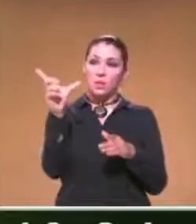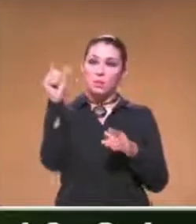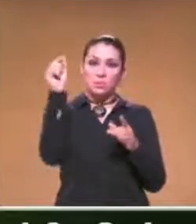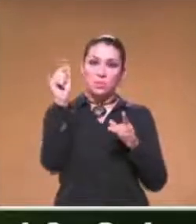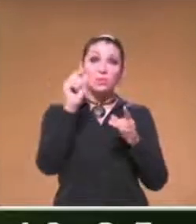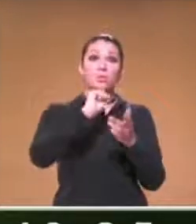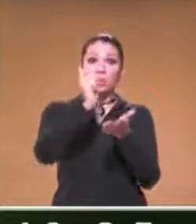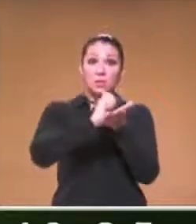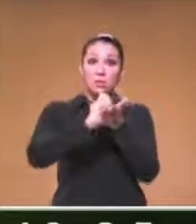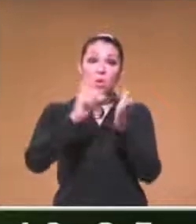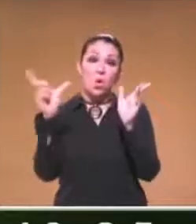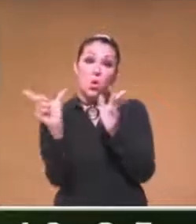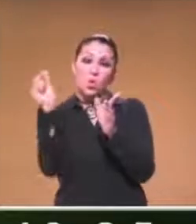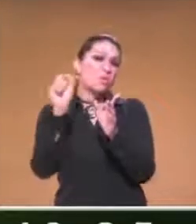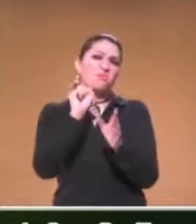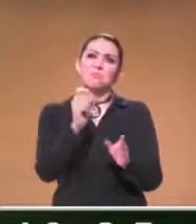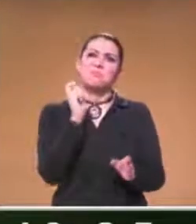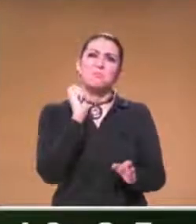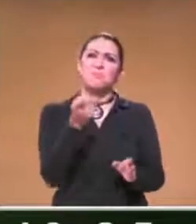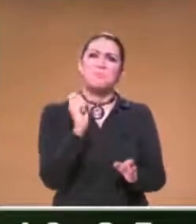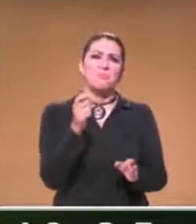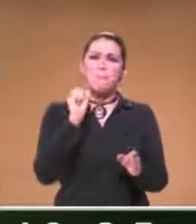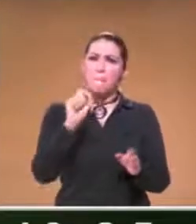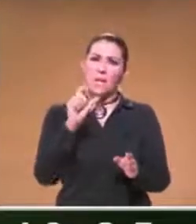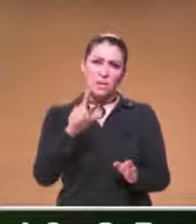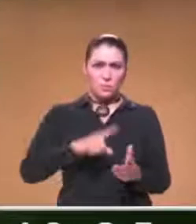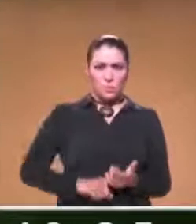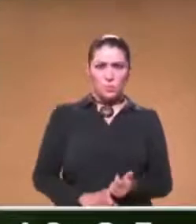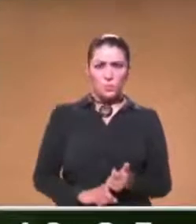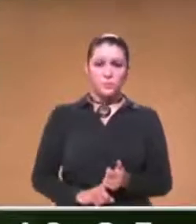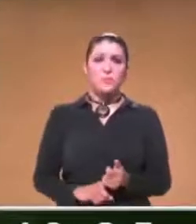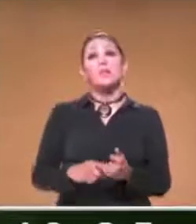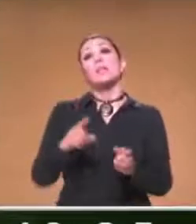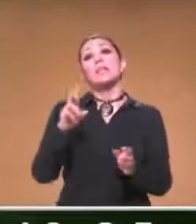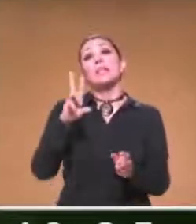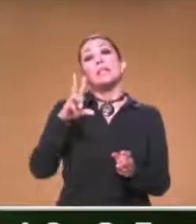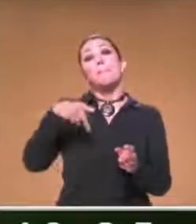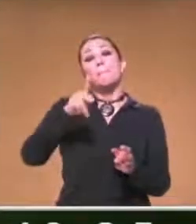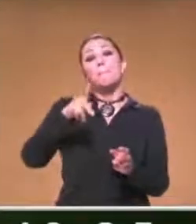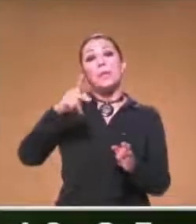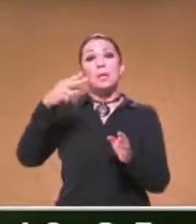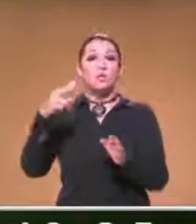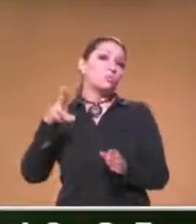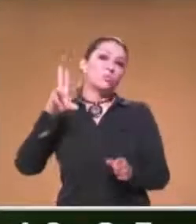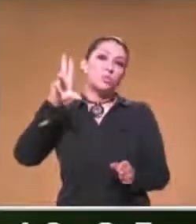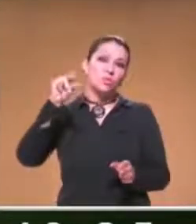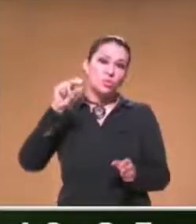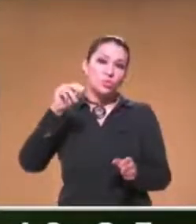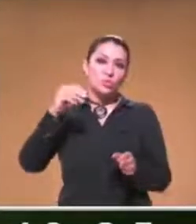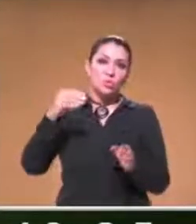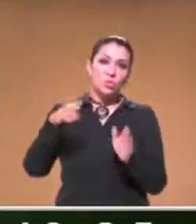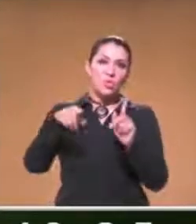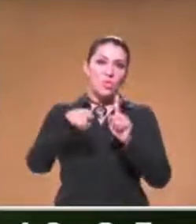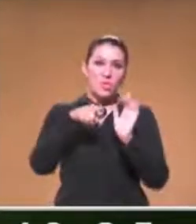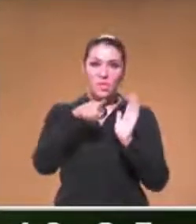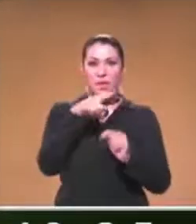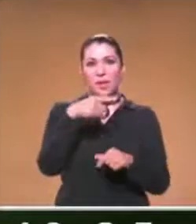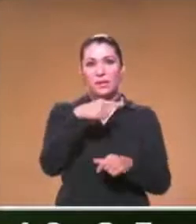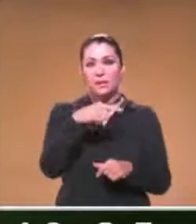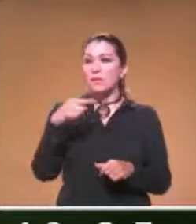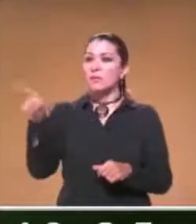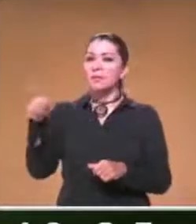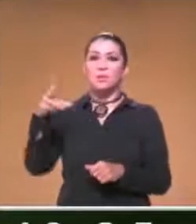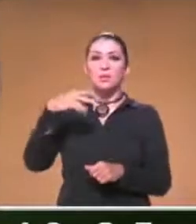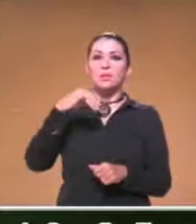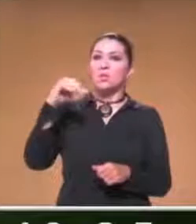I'm, y significa exactamente lo mismo. De manera negativa diríamos I'm not o I am not en